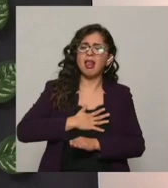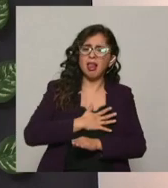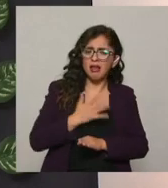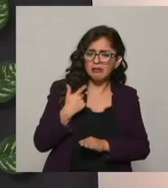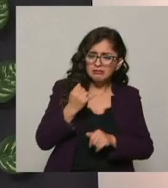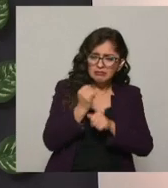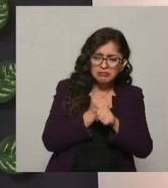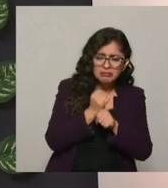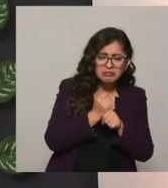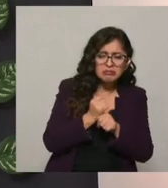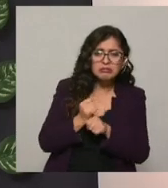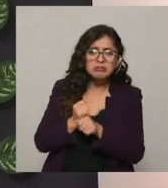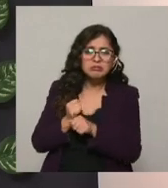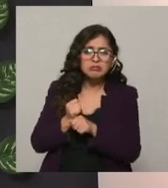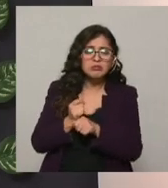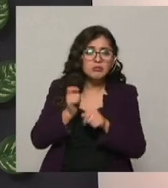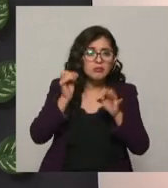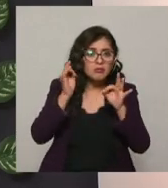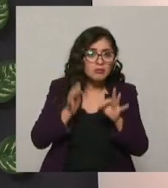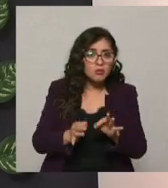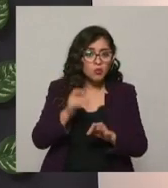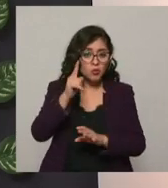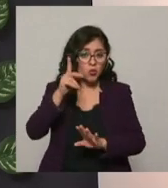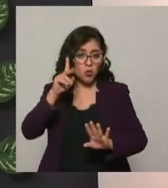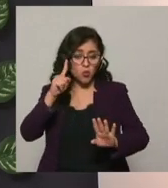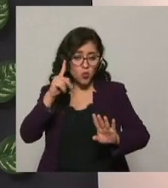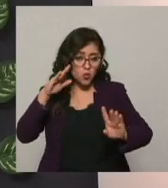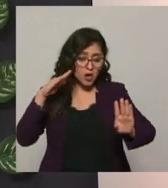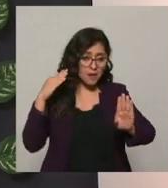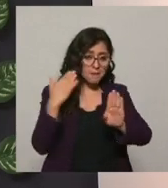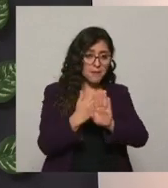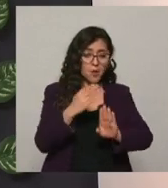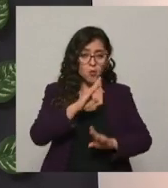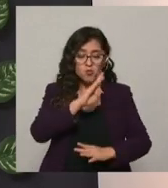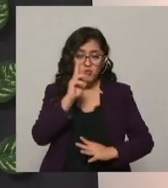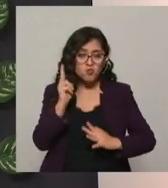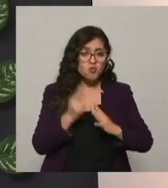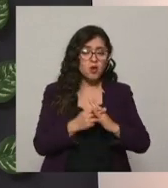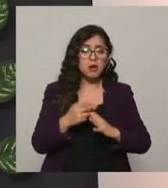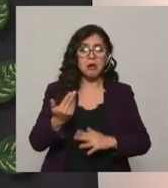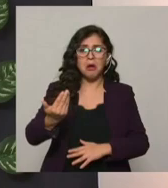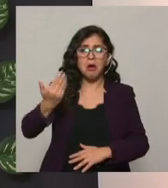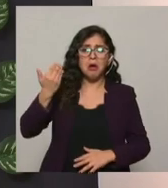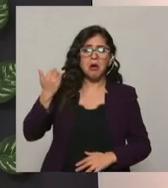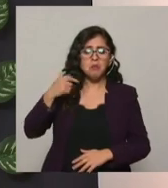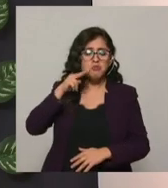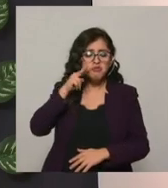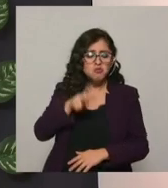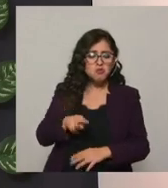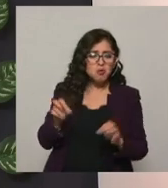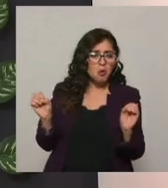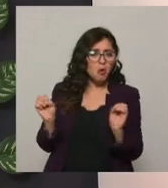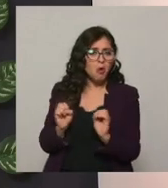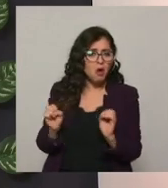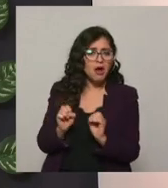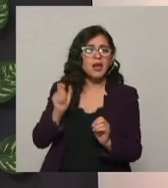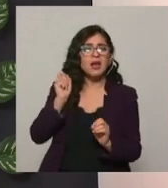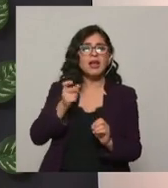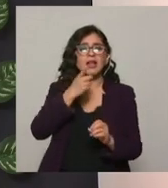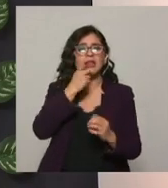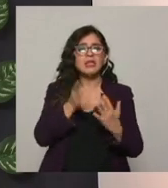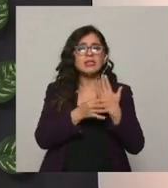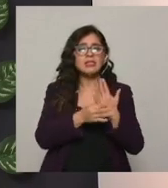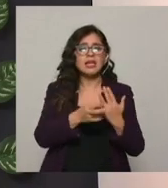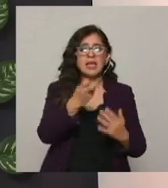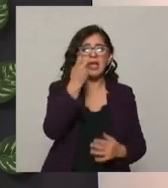todo sale de literal una amenaza de muerte, que yo no me di cuenta al principio porque decía ella merece morir